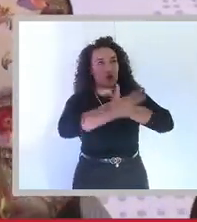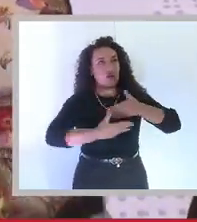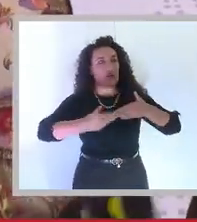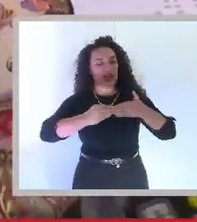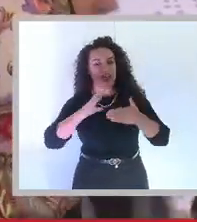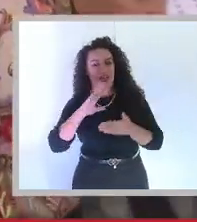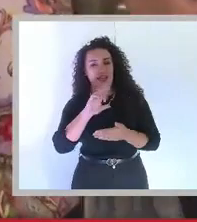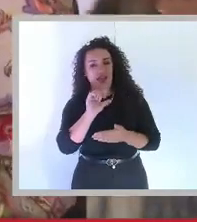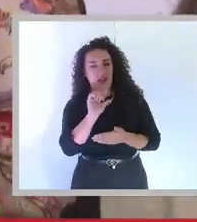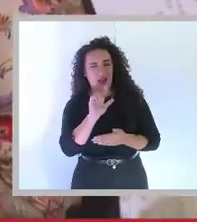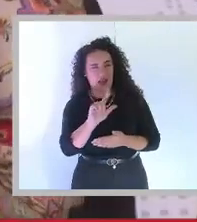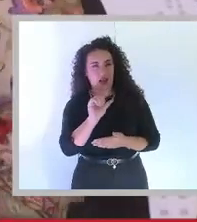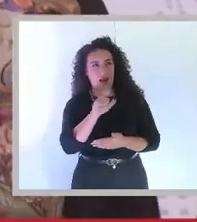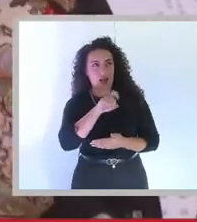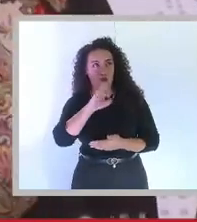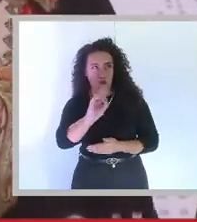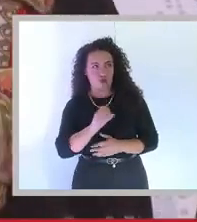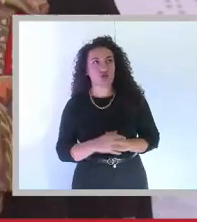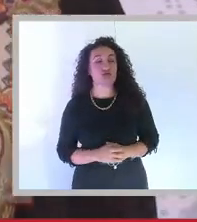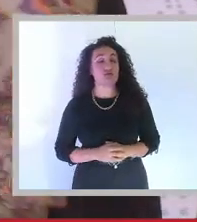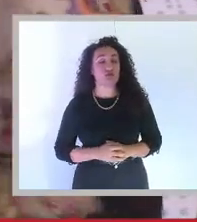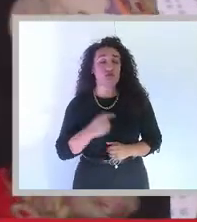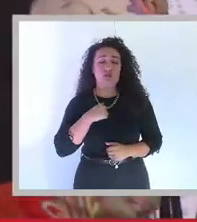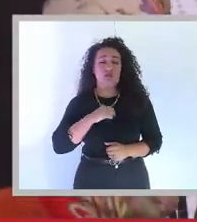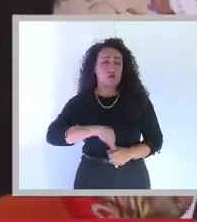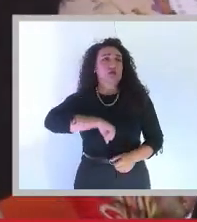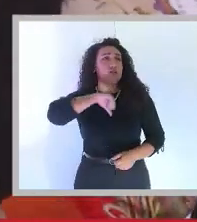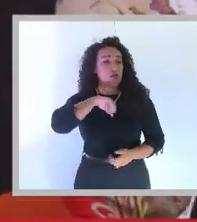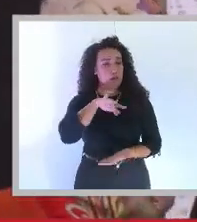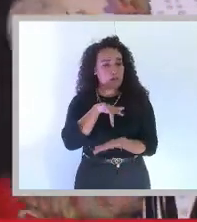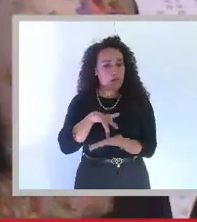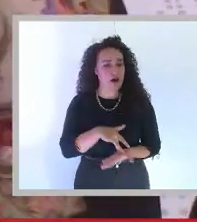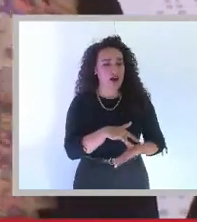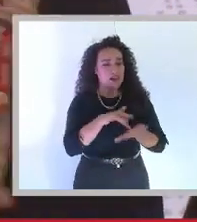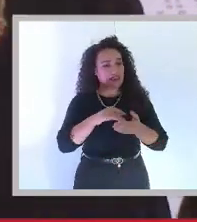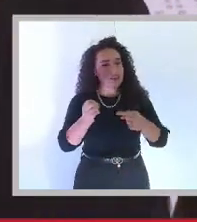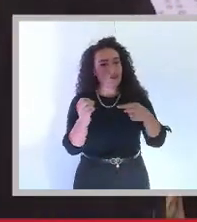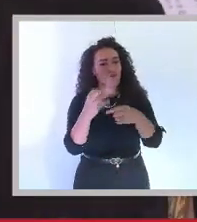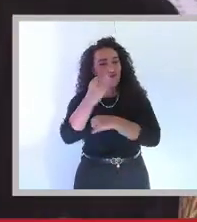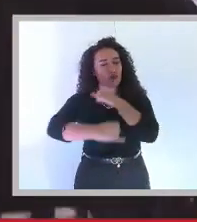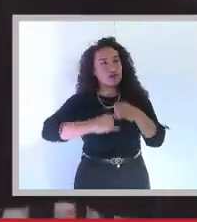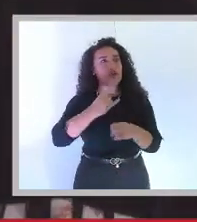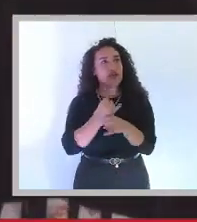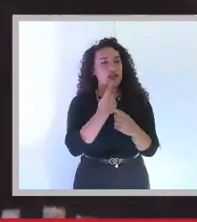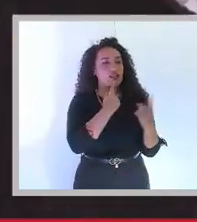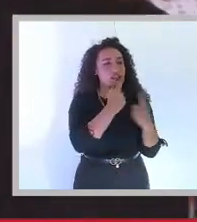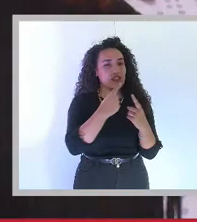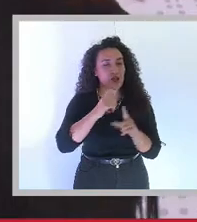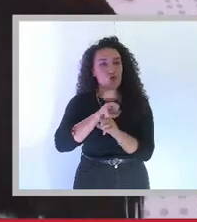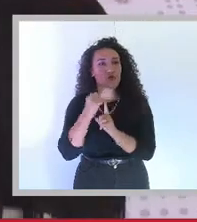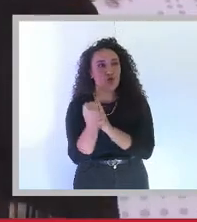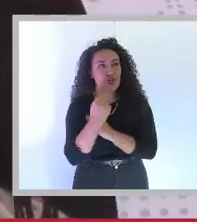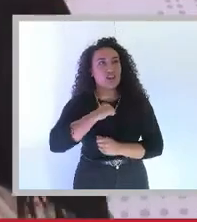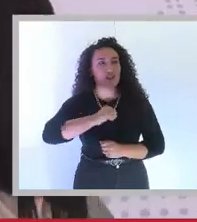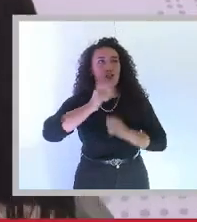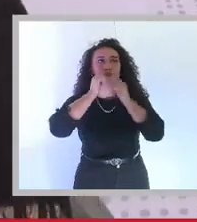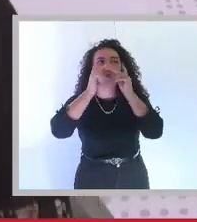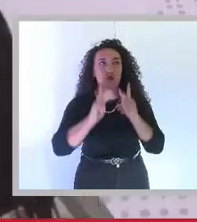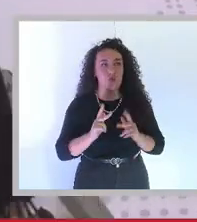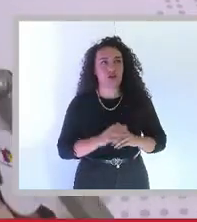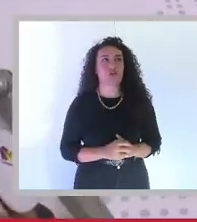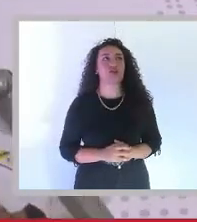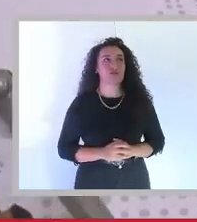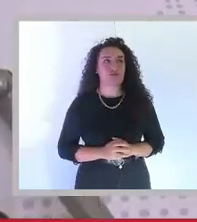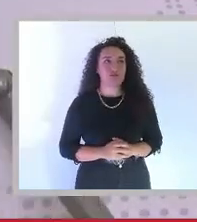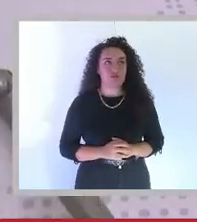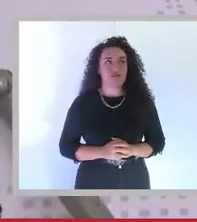CLACSO, formar parte de este Foro Internacional Diálogo Social para la Igualdad y los Derechos Humanos. Traigo aquí el saludo de